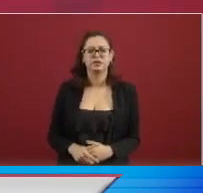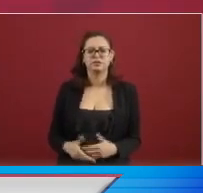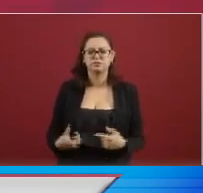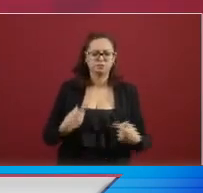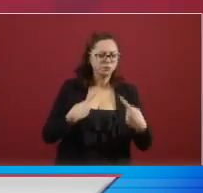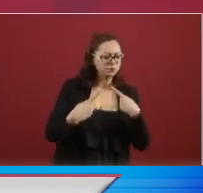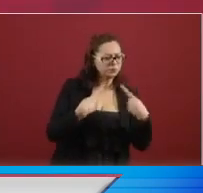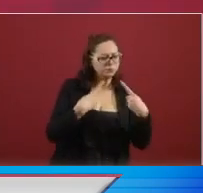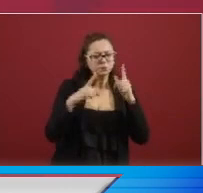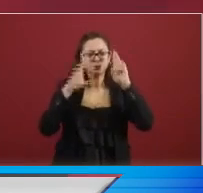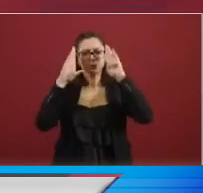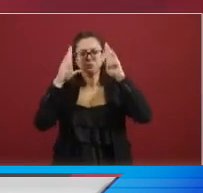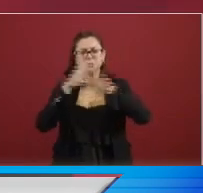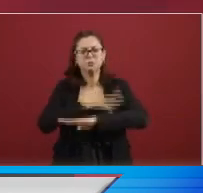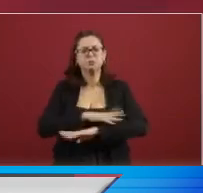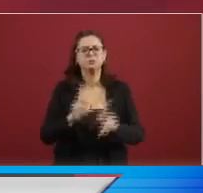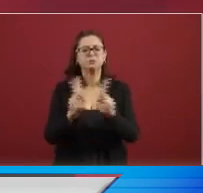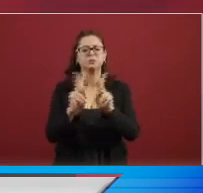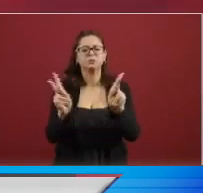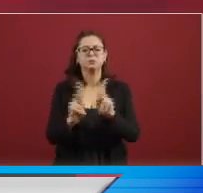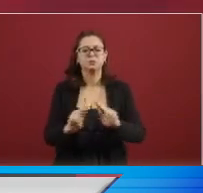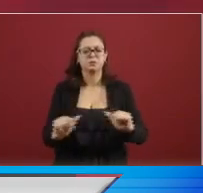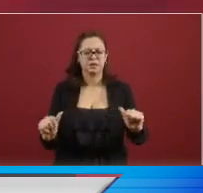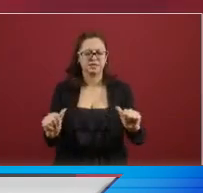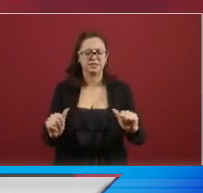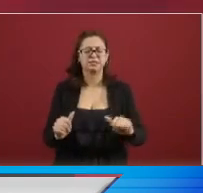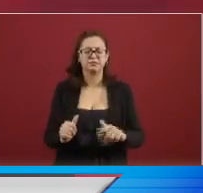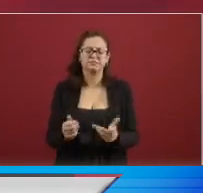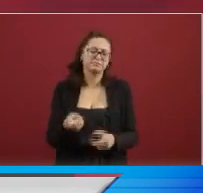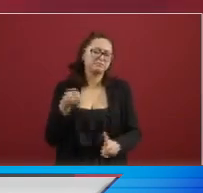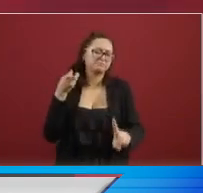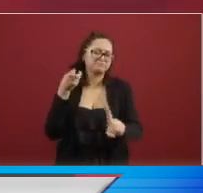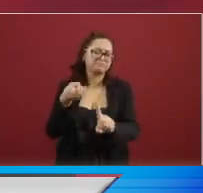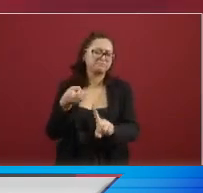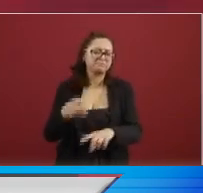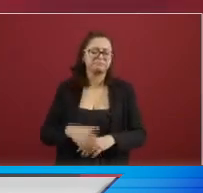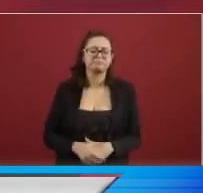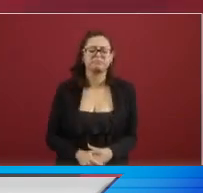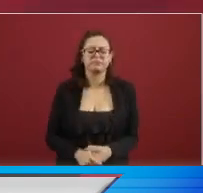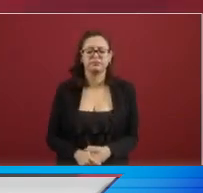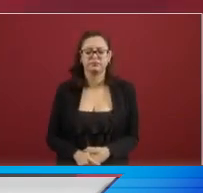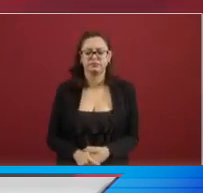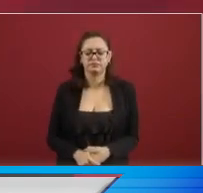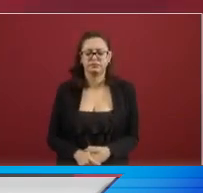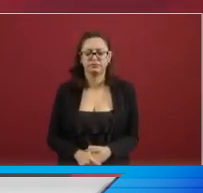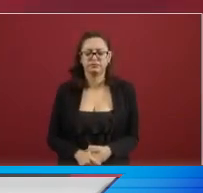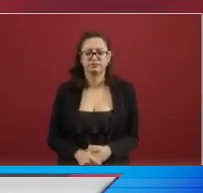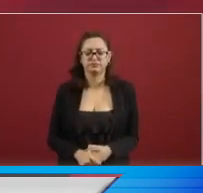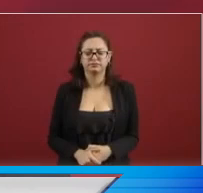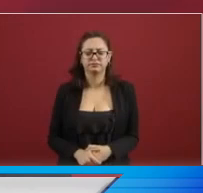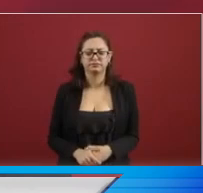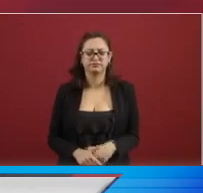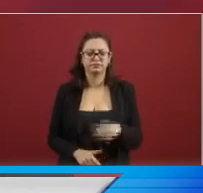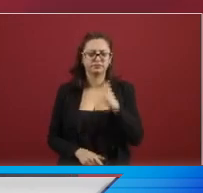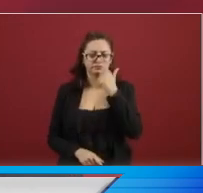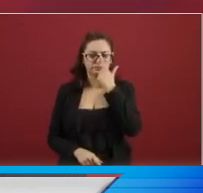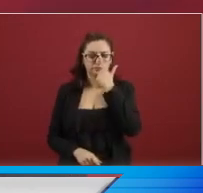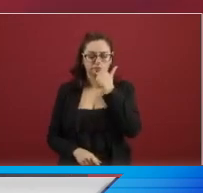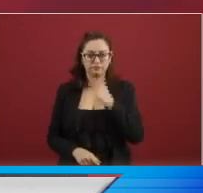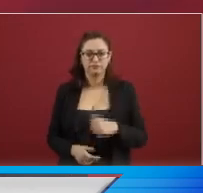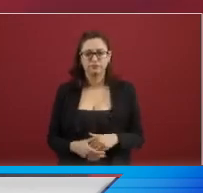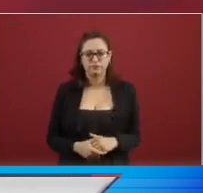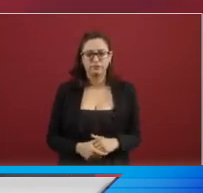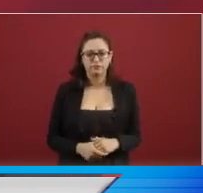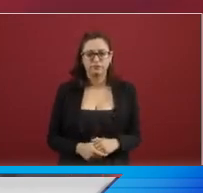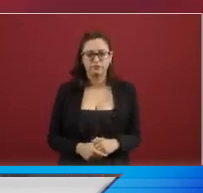pacífica en el conflicto de Venezuela. El gobierno de México ha propuesto que exista un diálogo para la resolución